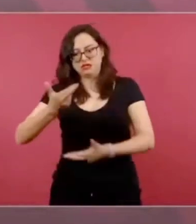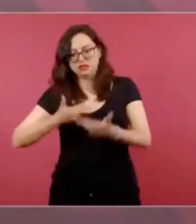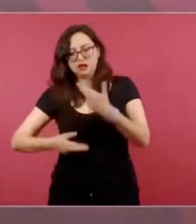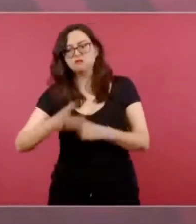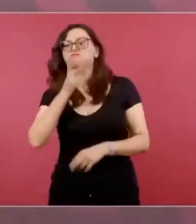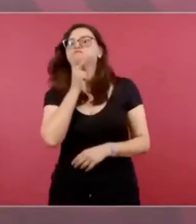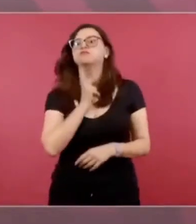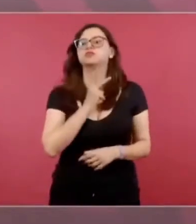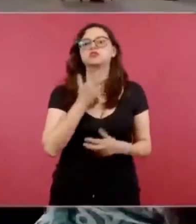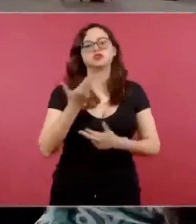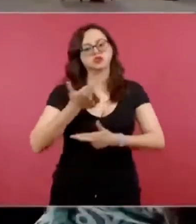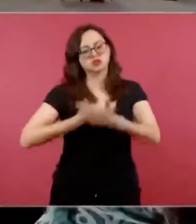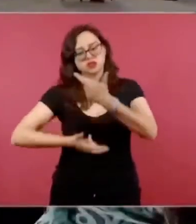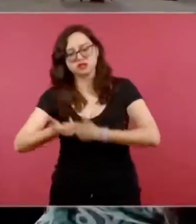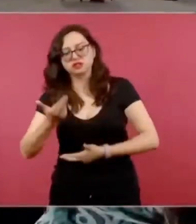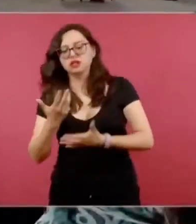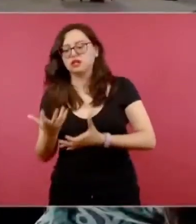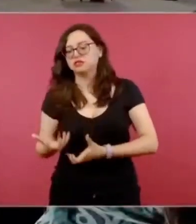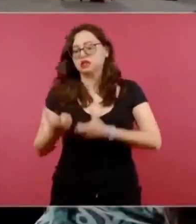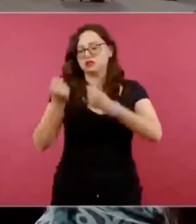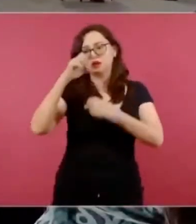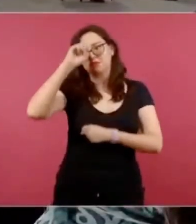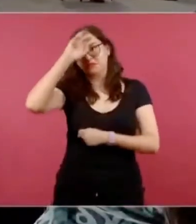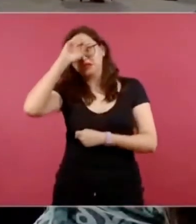el rescate de las minas,